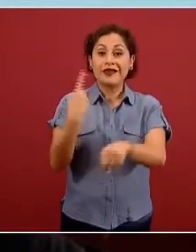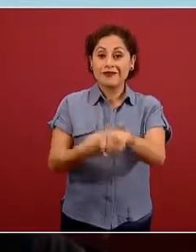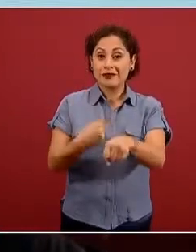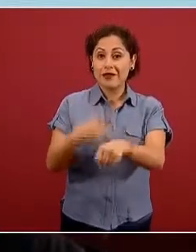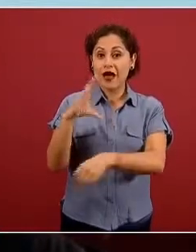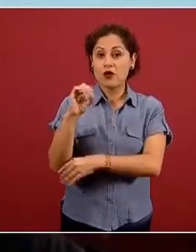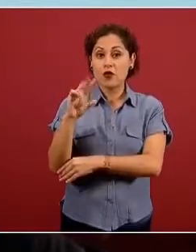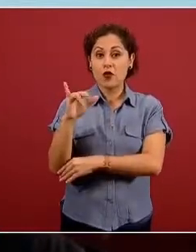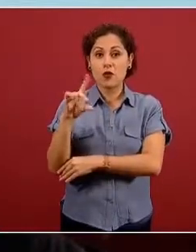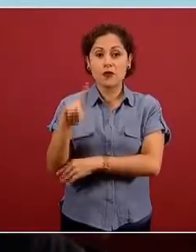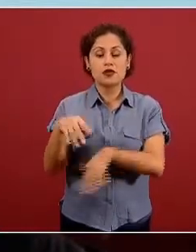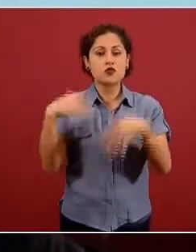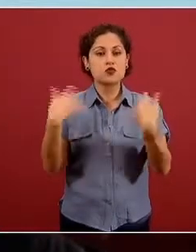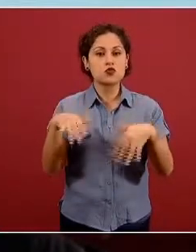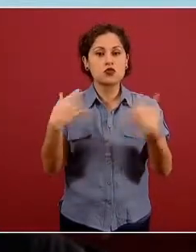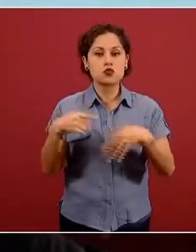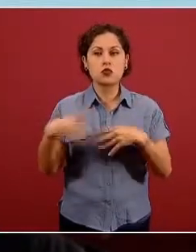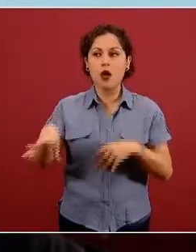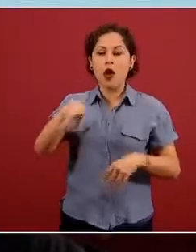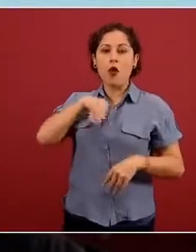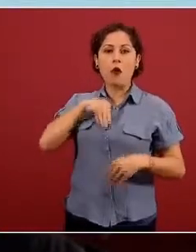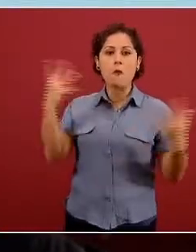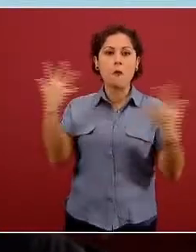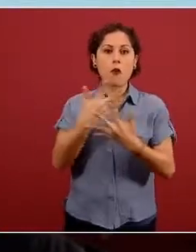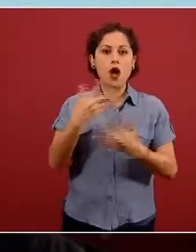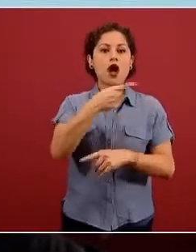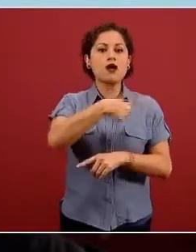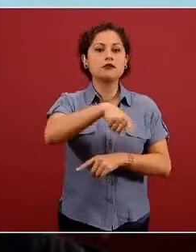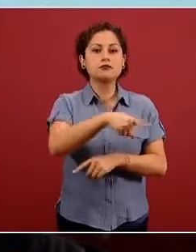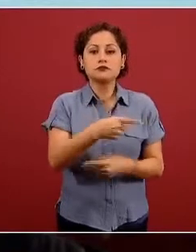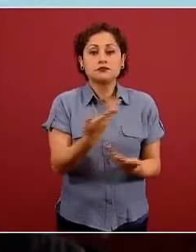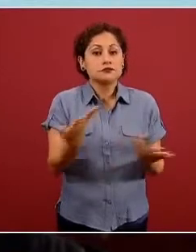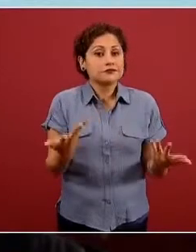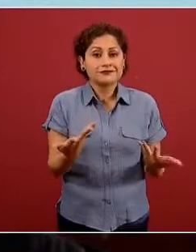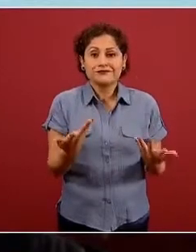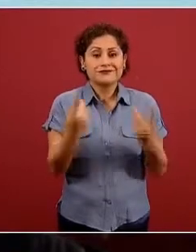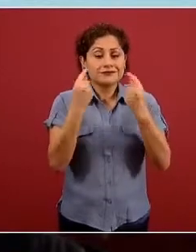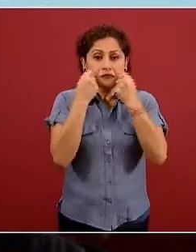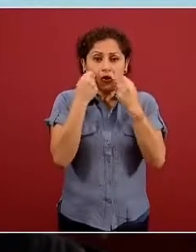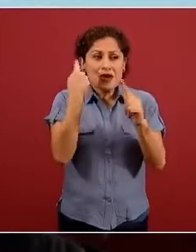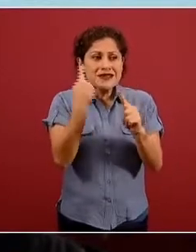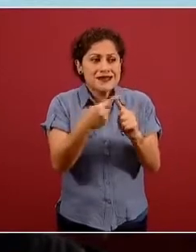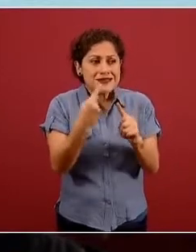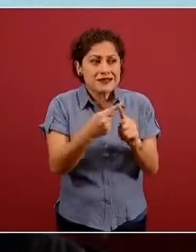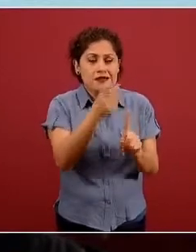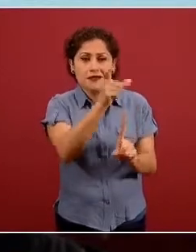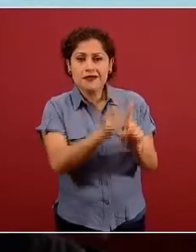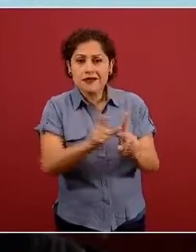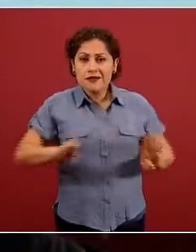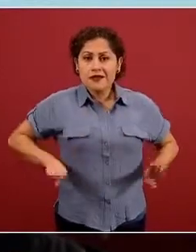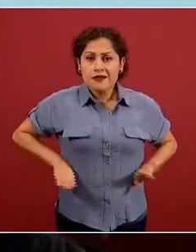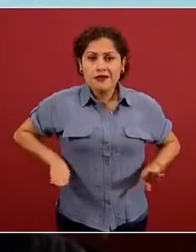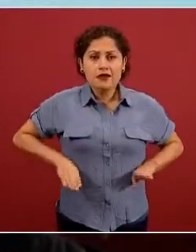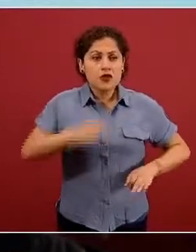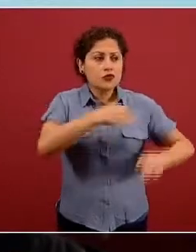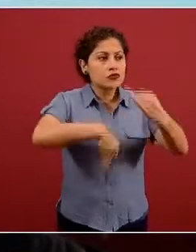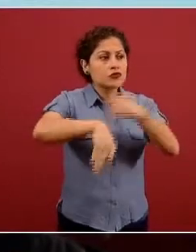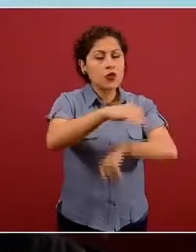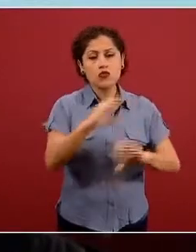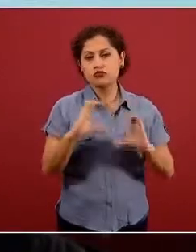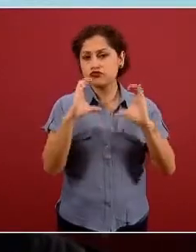por sorpresa a cualquiera y nadie debe asumir que está fuera del peligro, fuera del riesgo de presentar